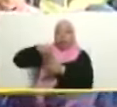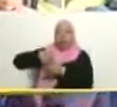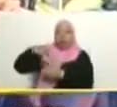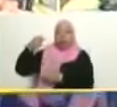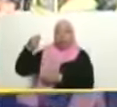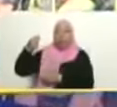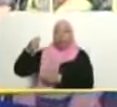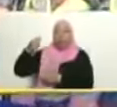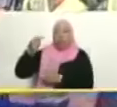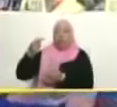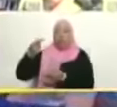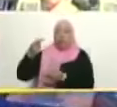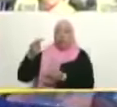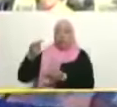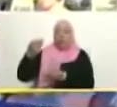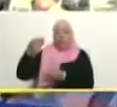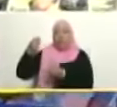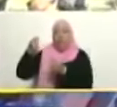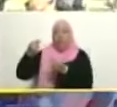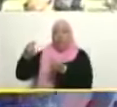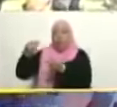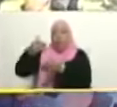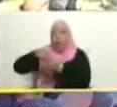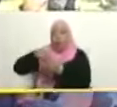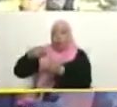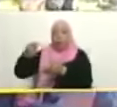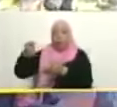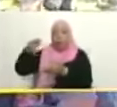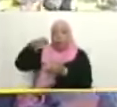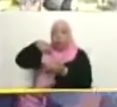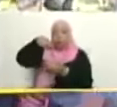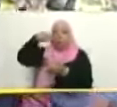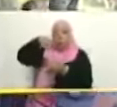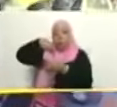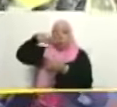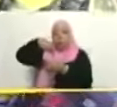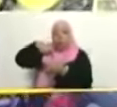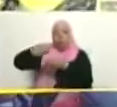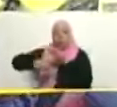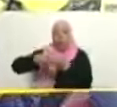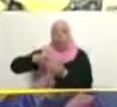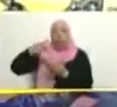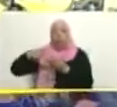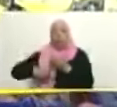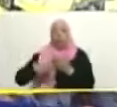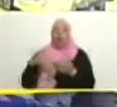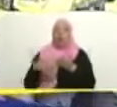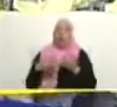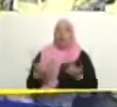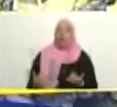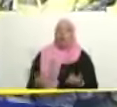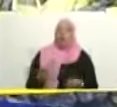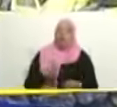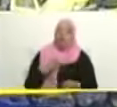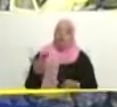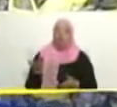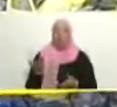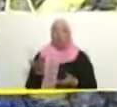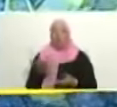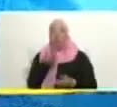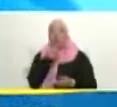Tenemos que avanzar más, pariendo recursos, pariendo. Pero yo les digo, a esta altura se puede parir.